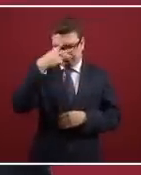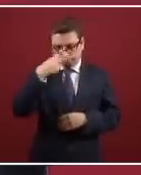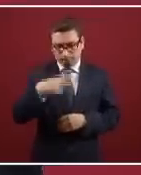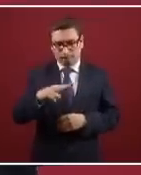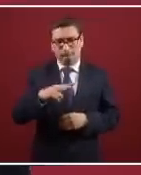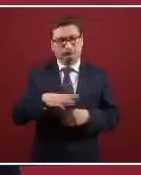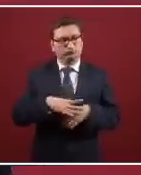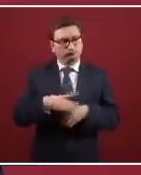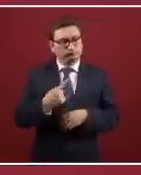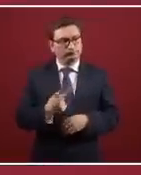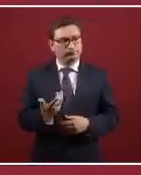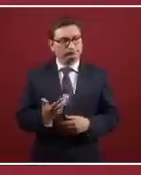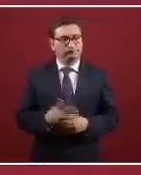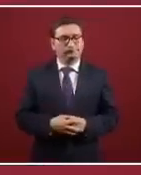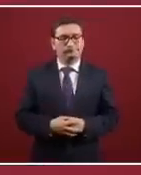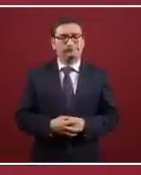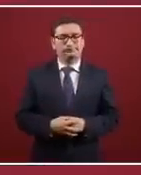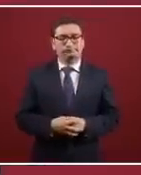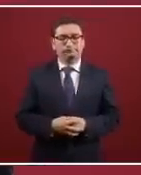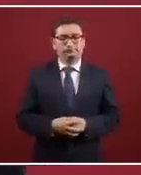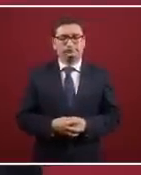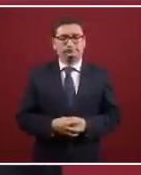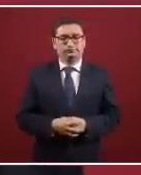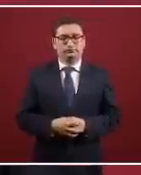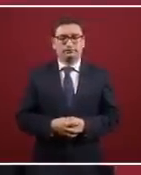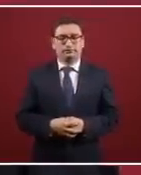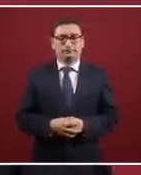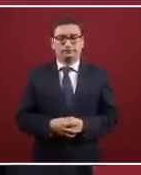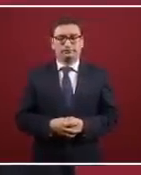porque en efecto se trata de